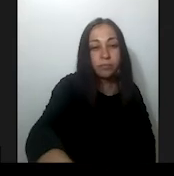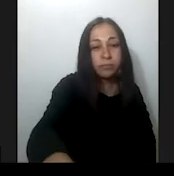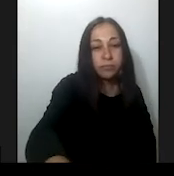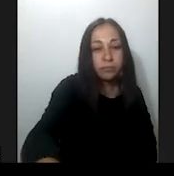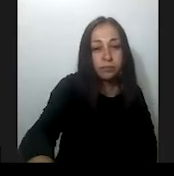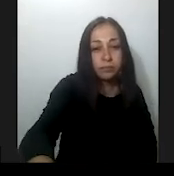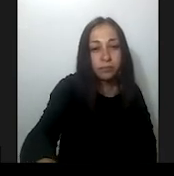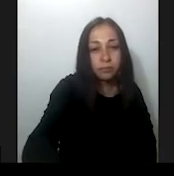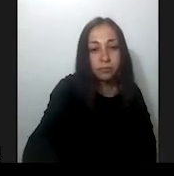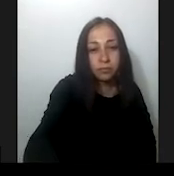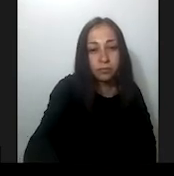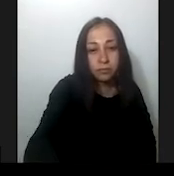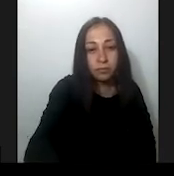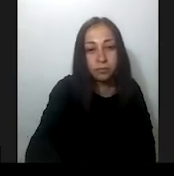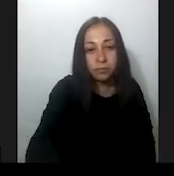un naranja más oscuro.